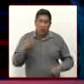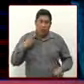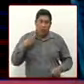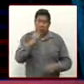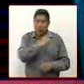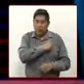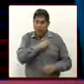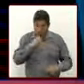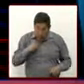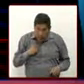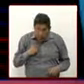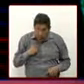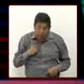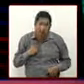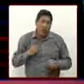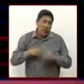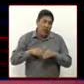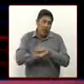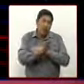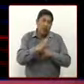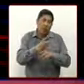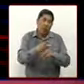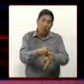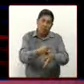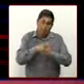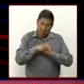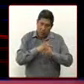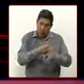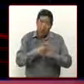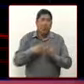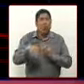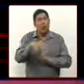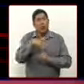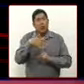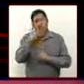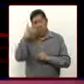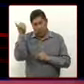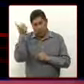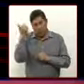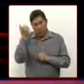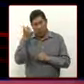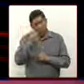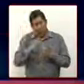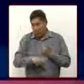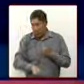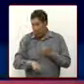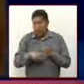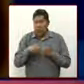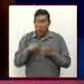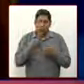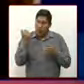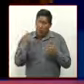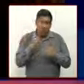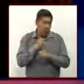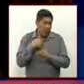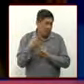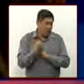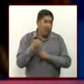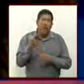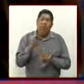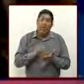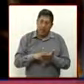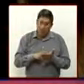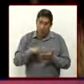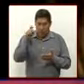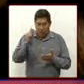tuviésemos que nos viabilizarían los créditos, fíjate, la condición estaría mejor. Uh-huh. Estaríamos con mejores indicadores. Eso es lo que tenemos